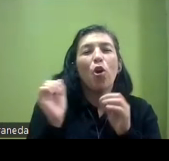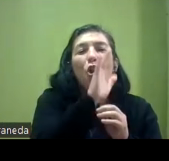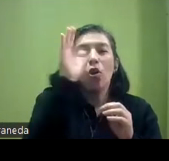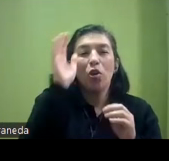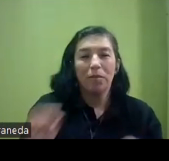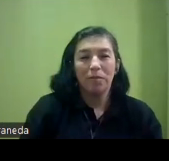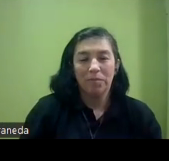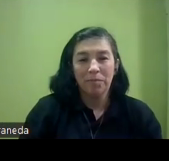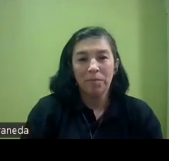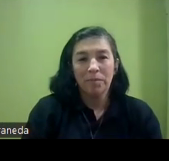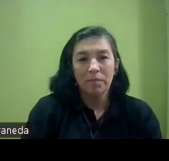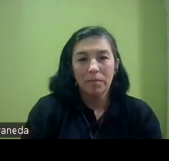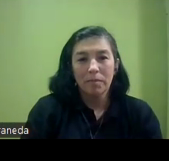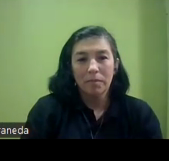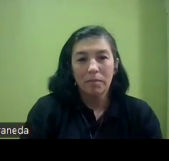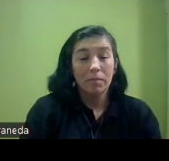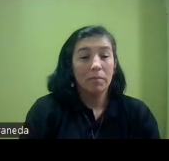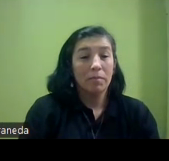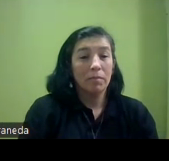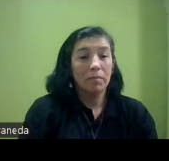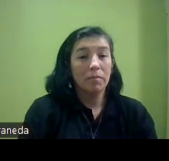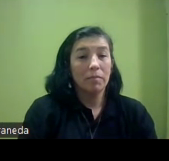Eh, Hay